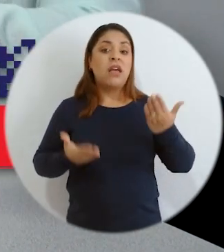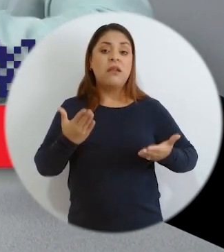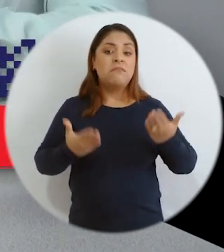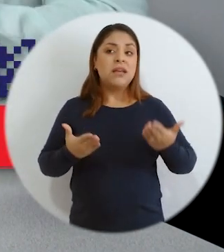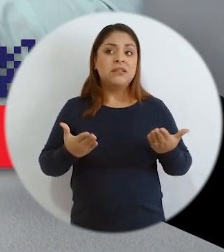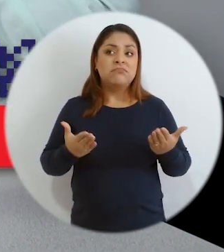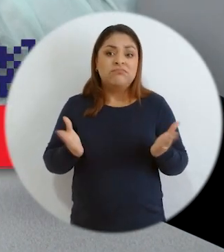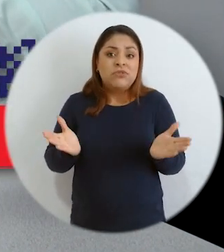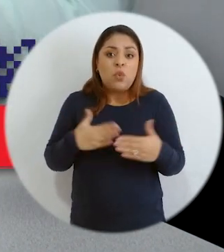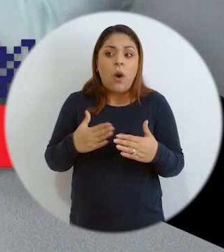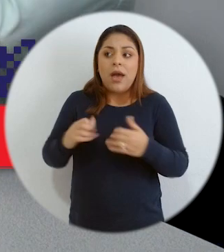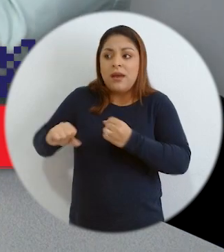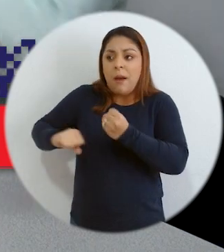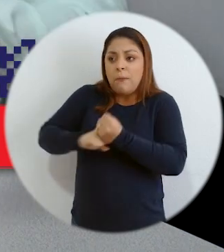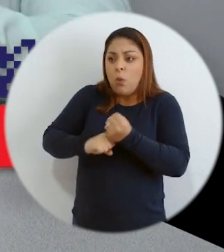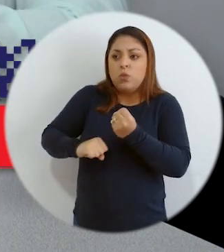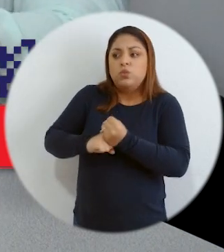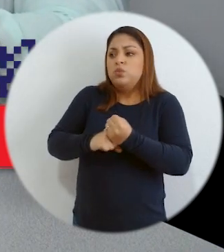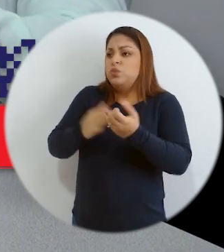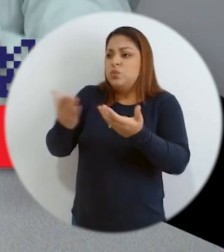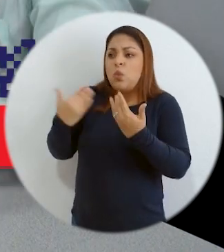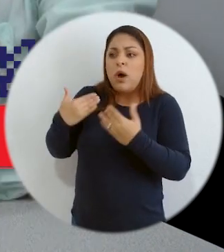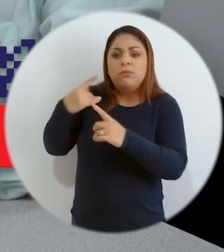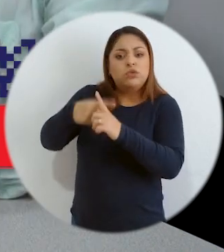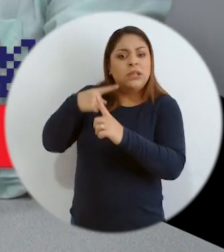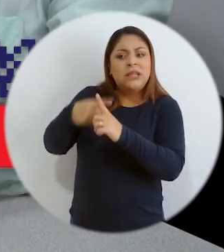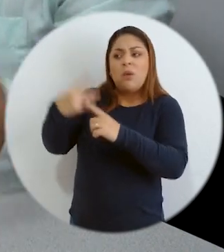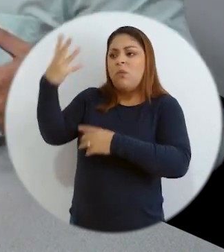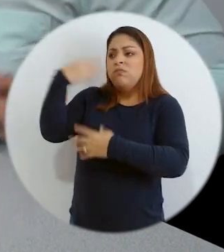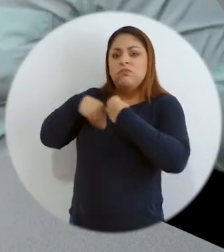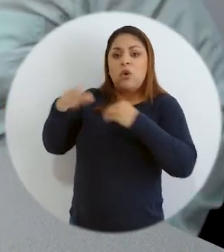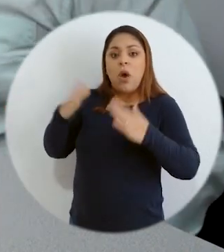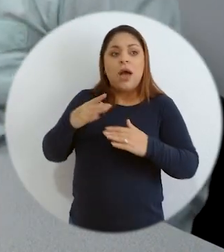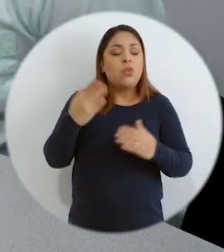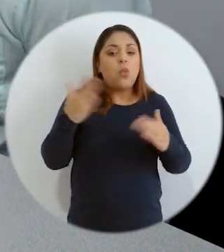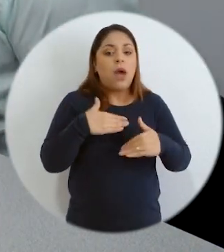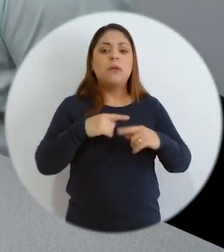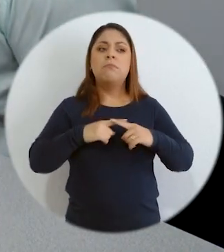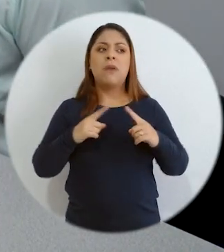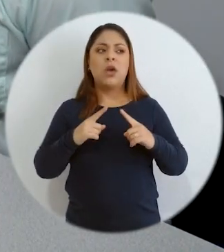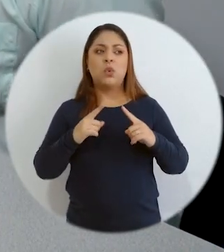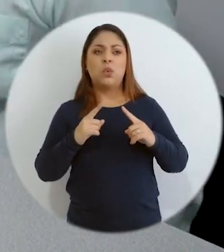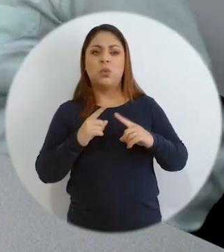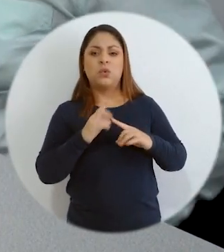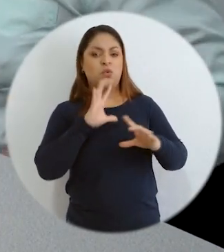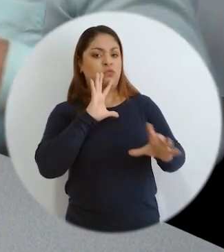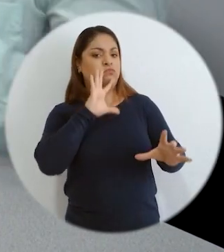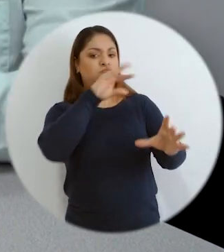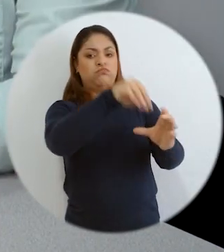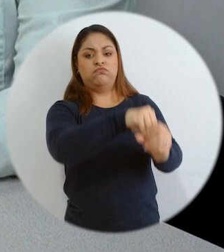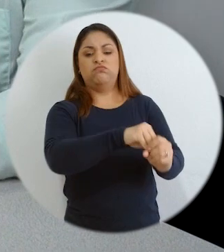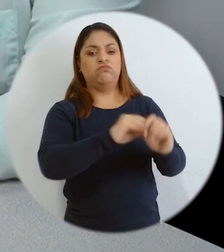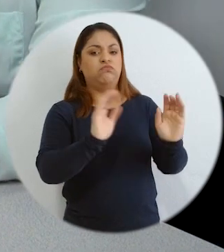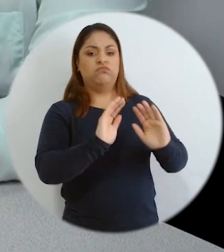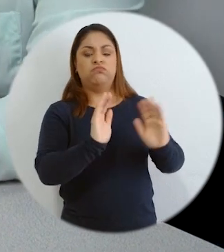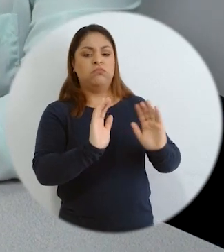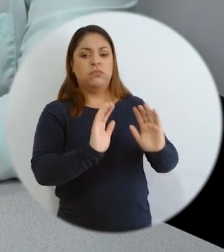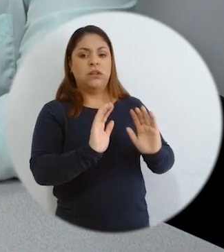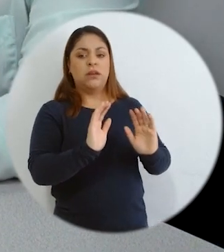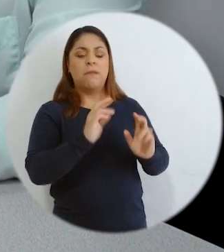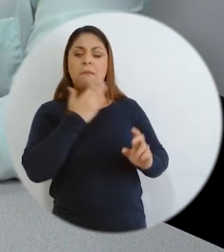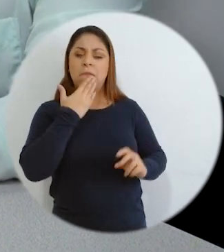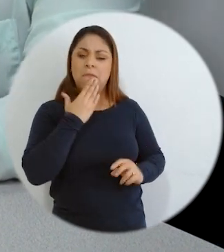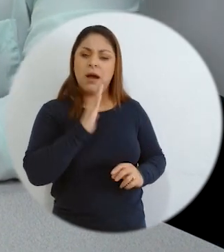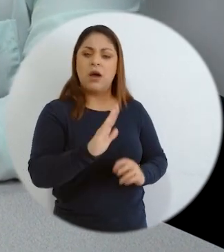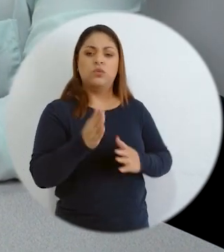también que pueda que no tenga ningún factor protector alrededor de él. Que pueda que no tenga, digamos, algunos de ellos, porque